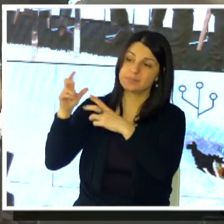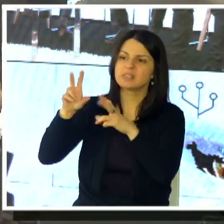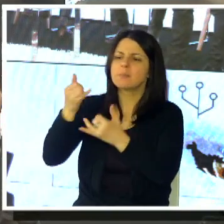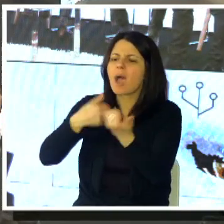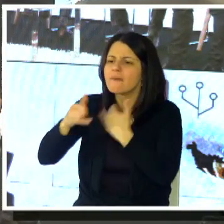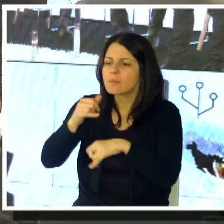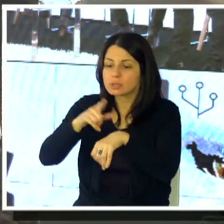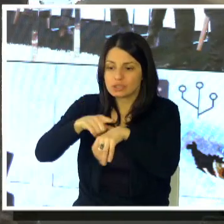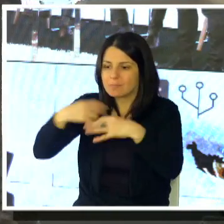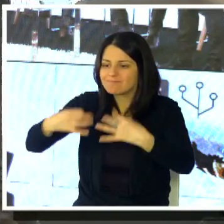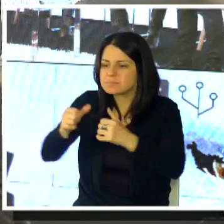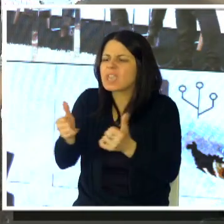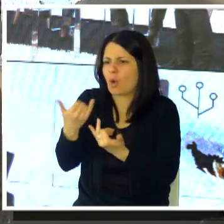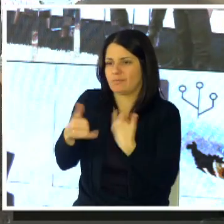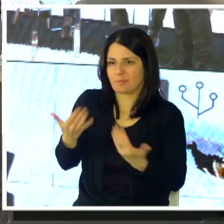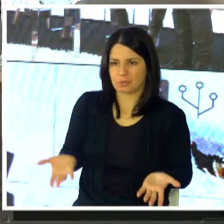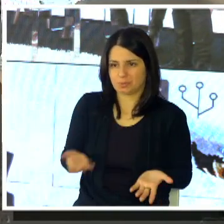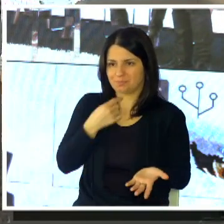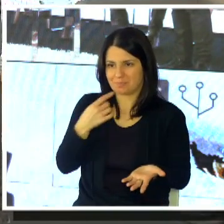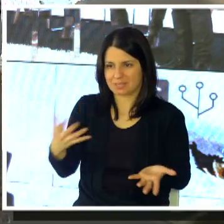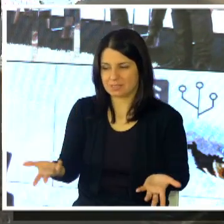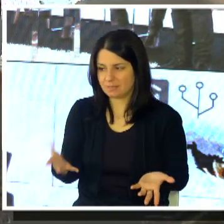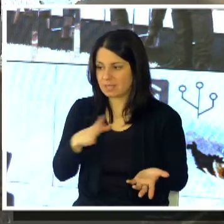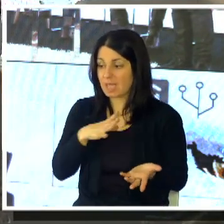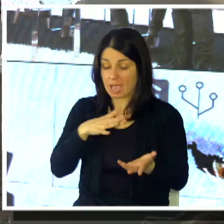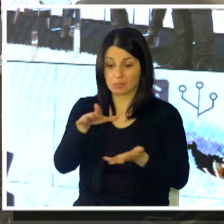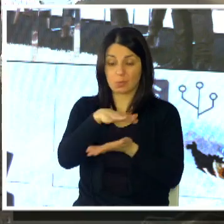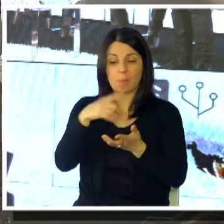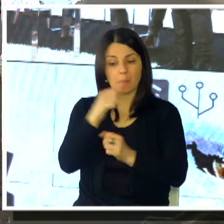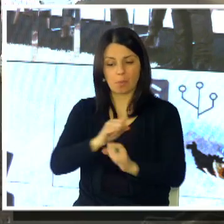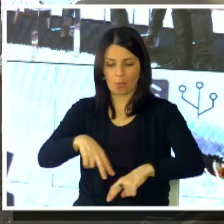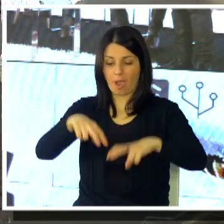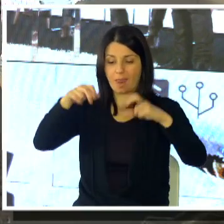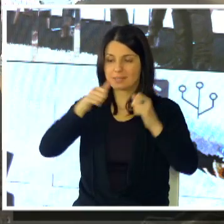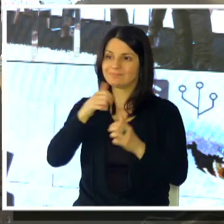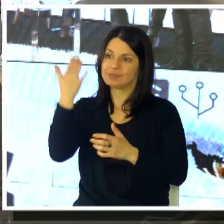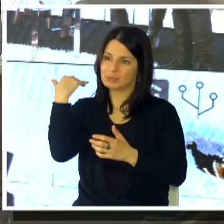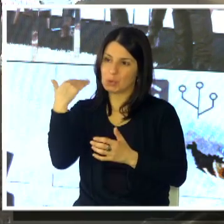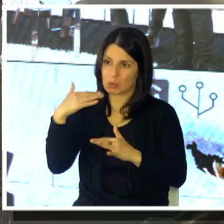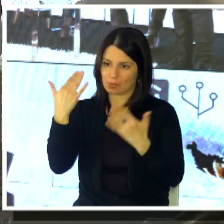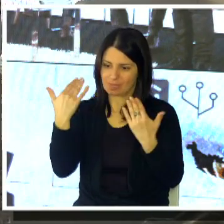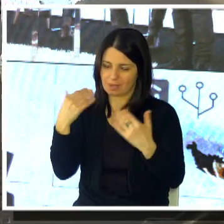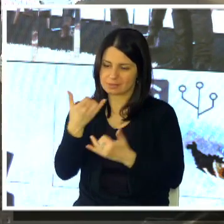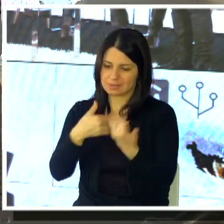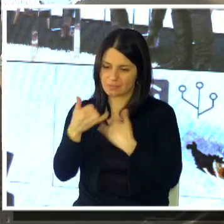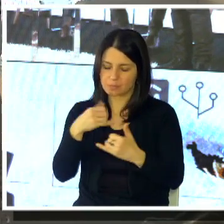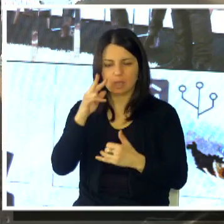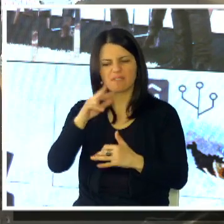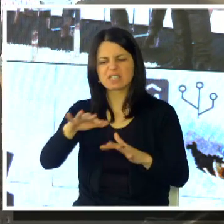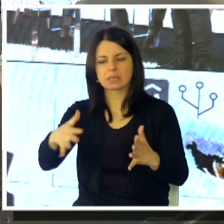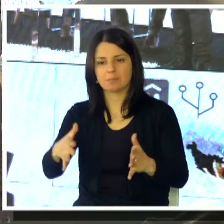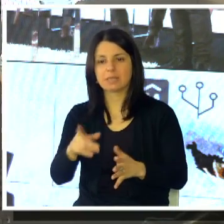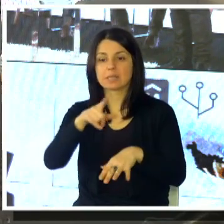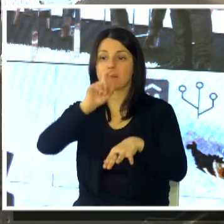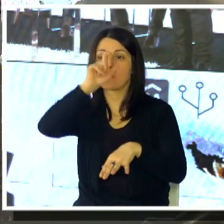real. O sea, tenemos una dimensión en donde nosotros podemos analizar estos históricos, ver qué es lo que está pasando